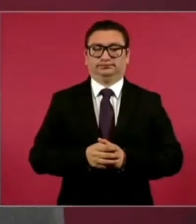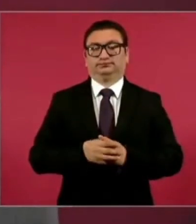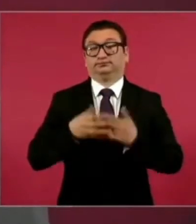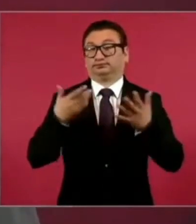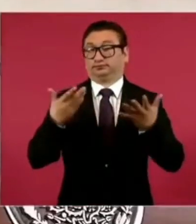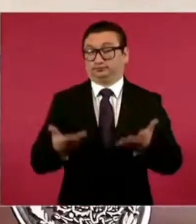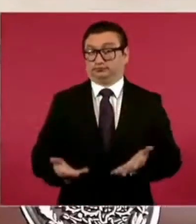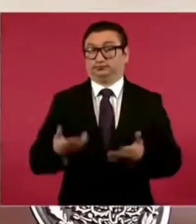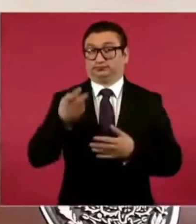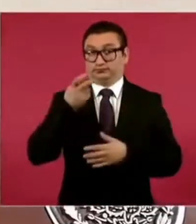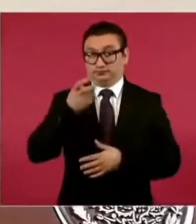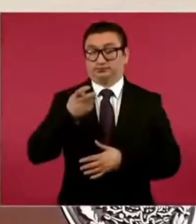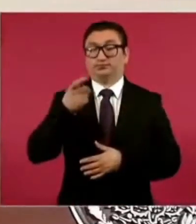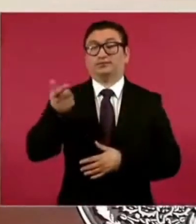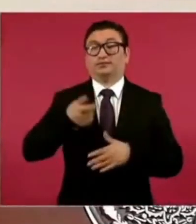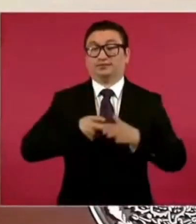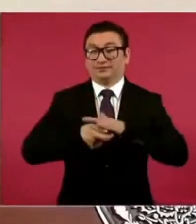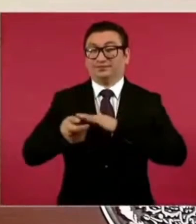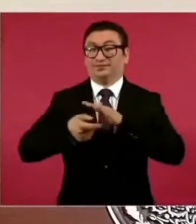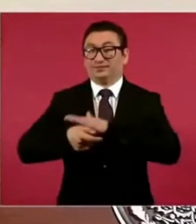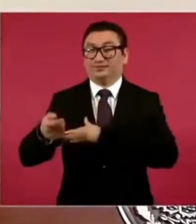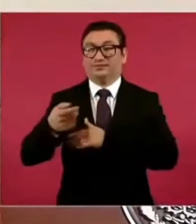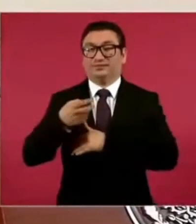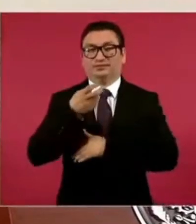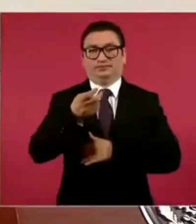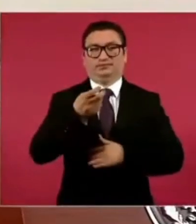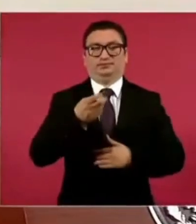Entonces, esos moches